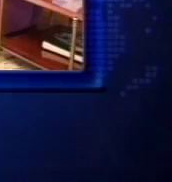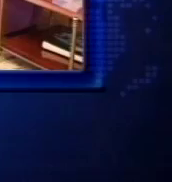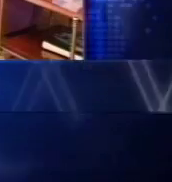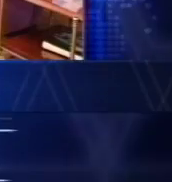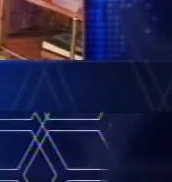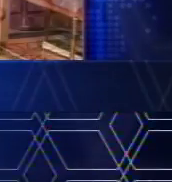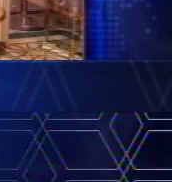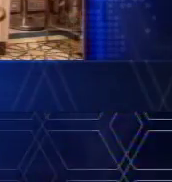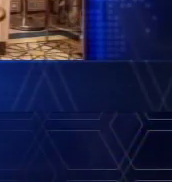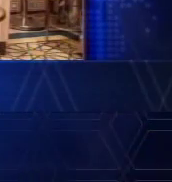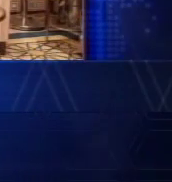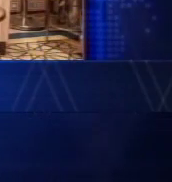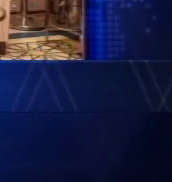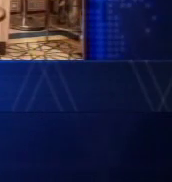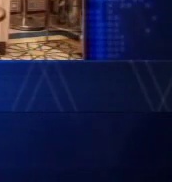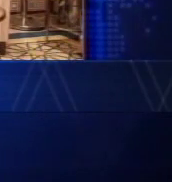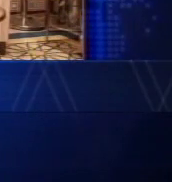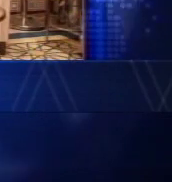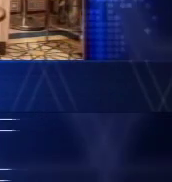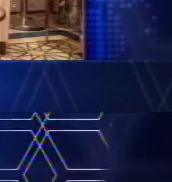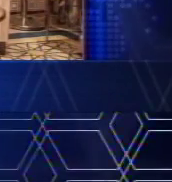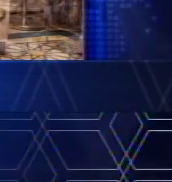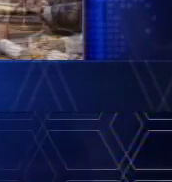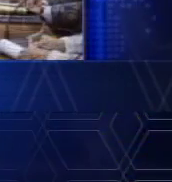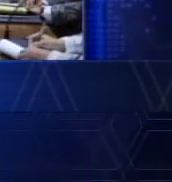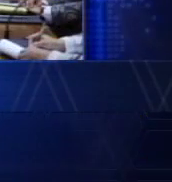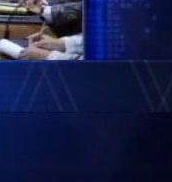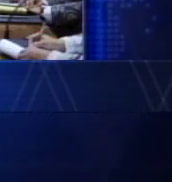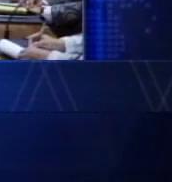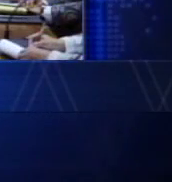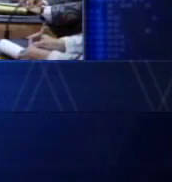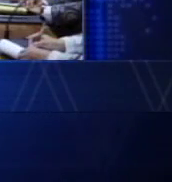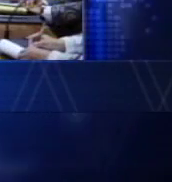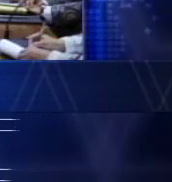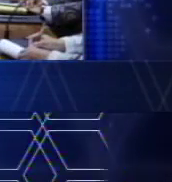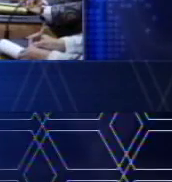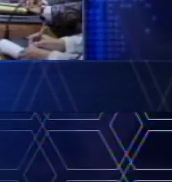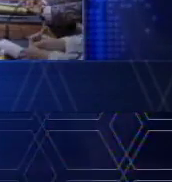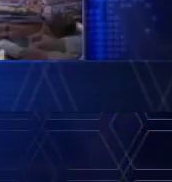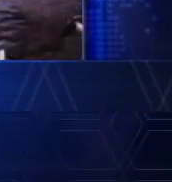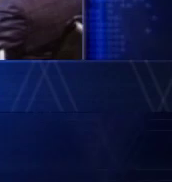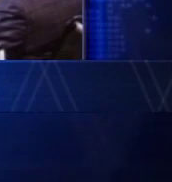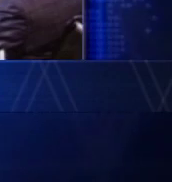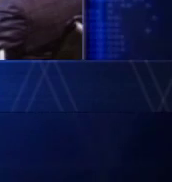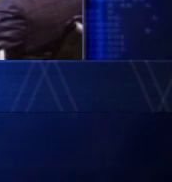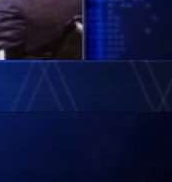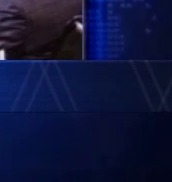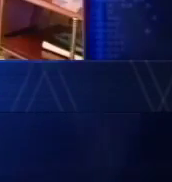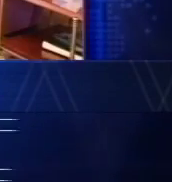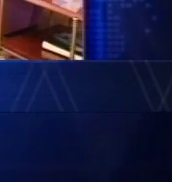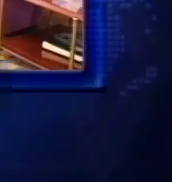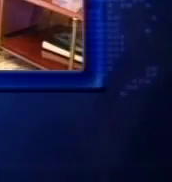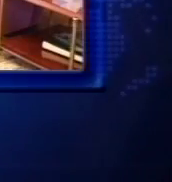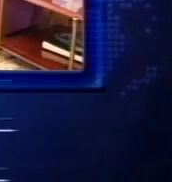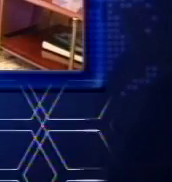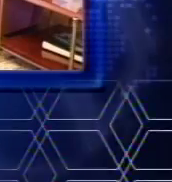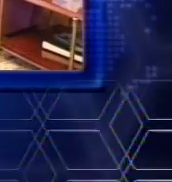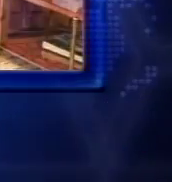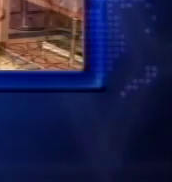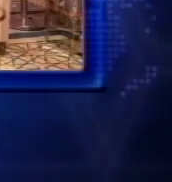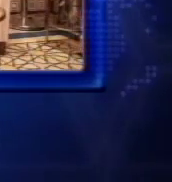políticos gira canciller dels Rodríguez revisa acuerdos petroleros con representantes de países